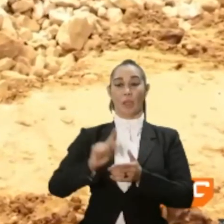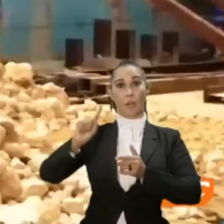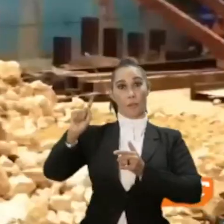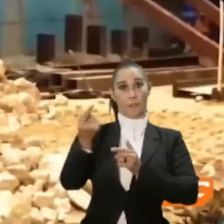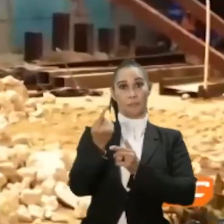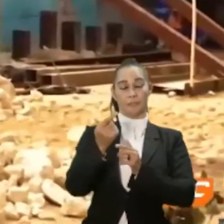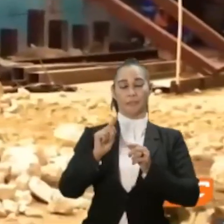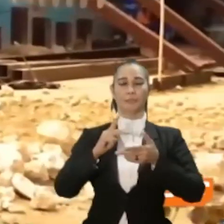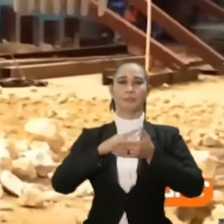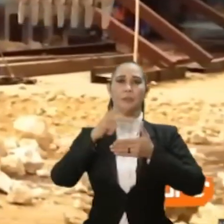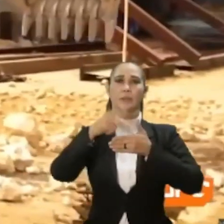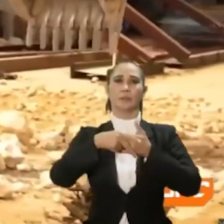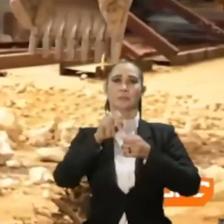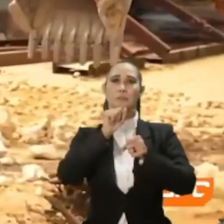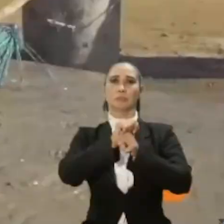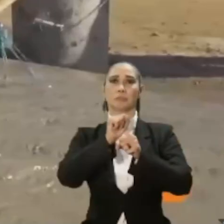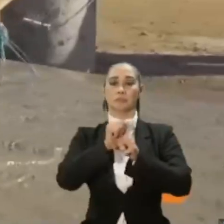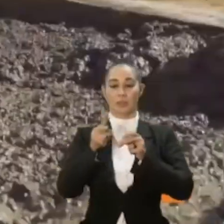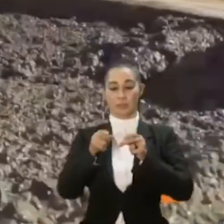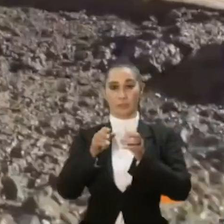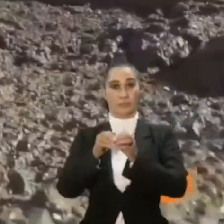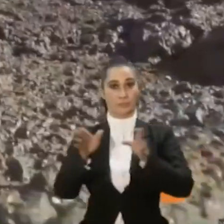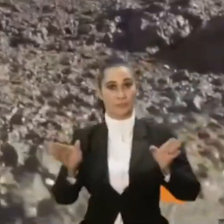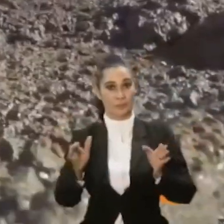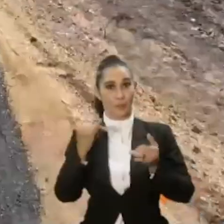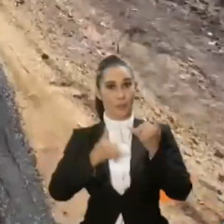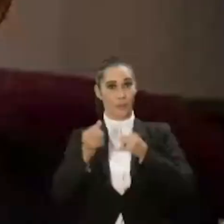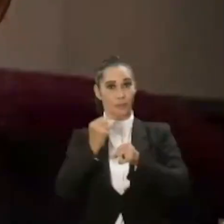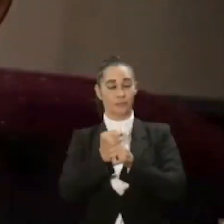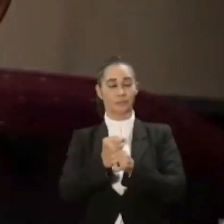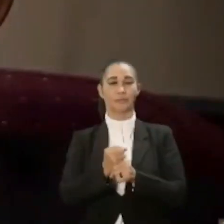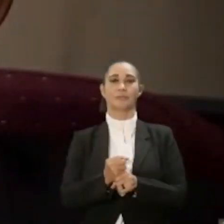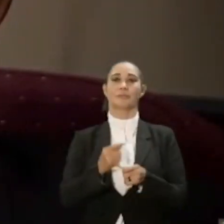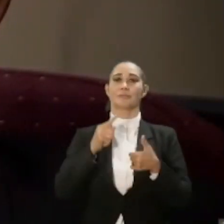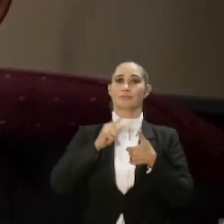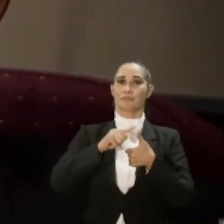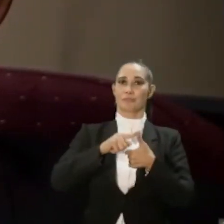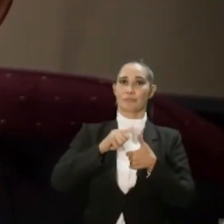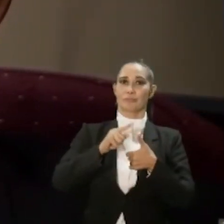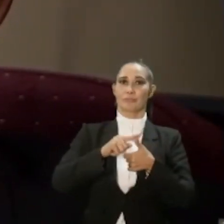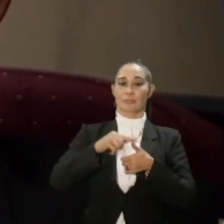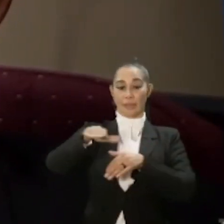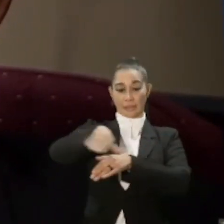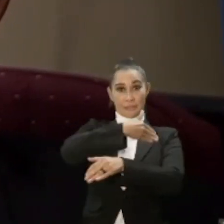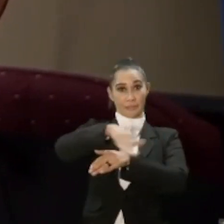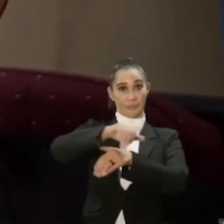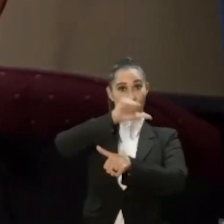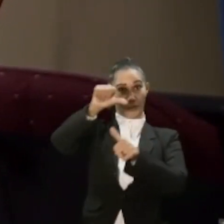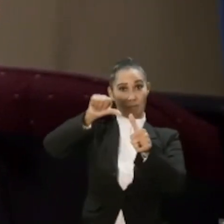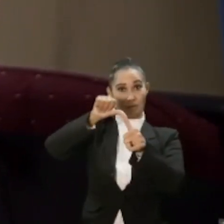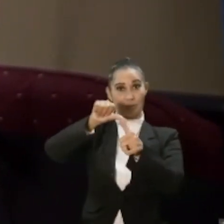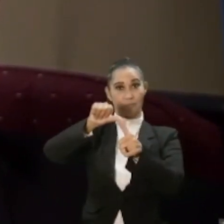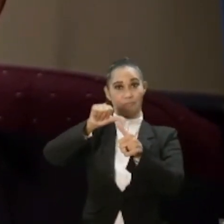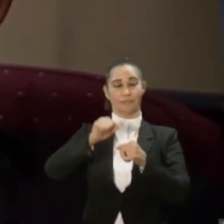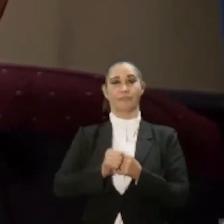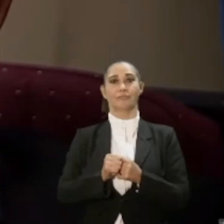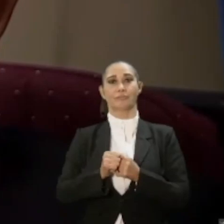obras de infraestructura vial que inauguramos este último año se encuentran la circunvalación de Asua,